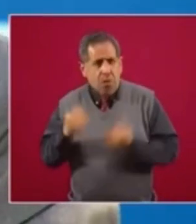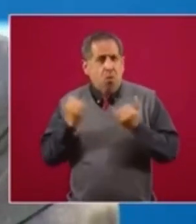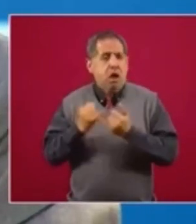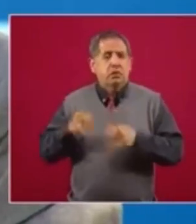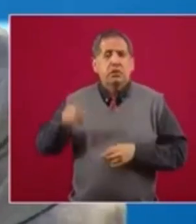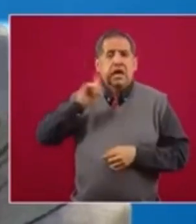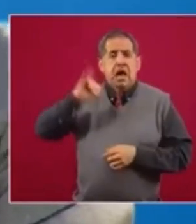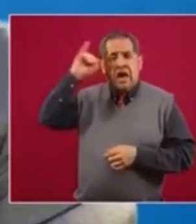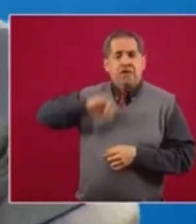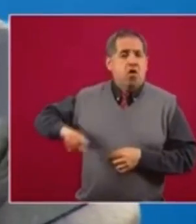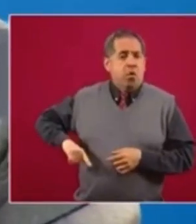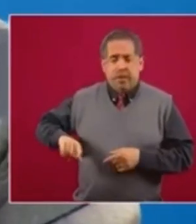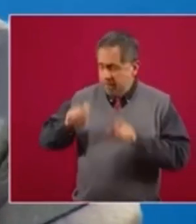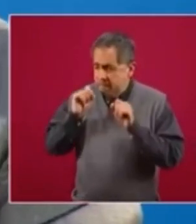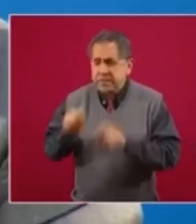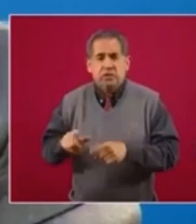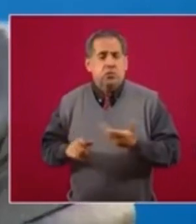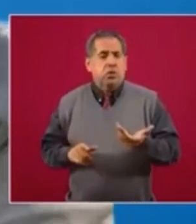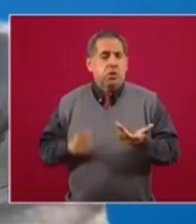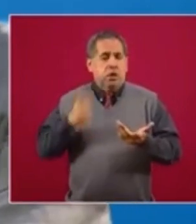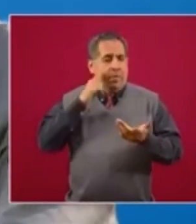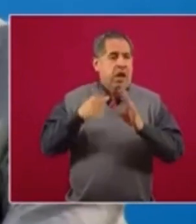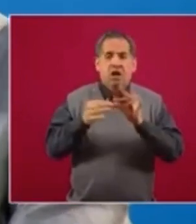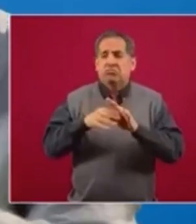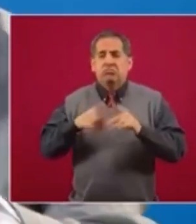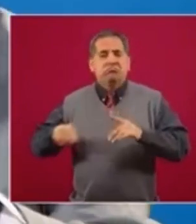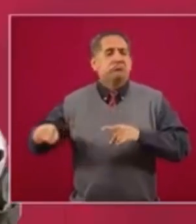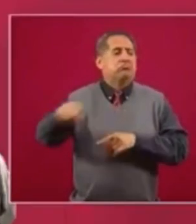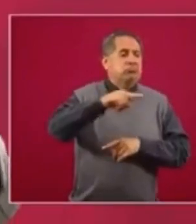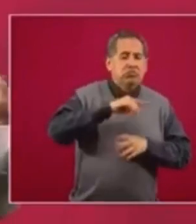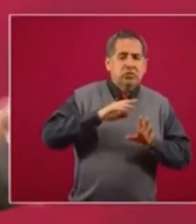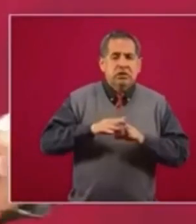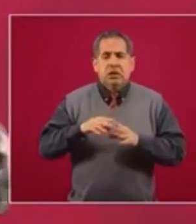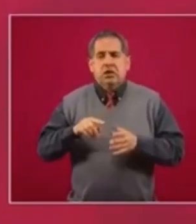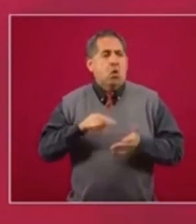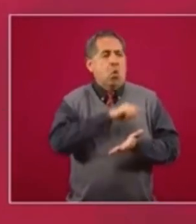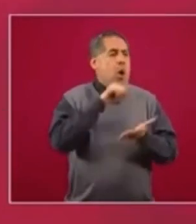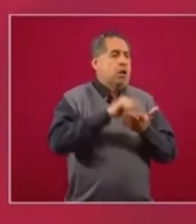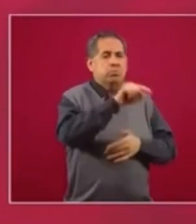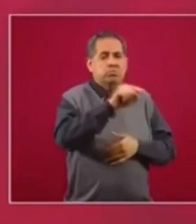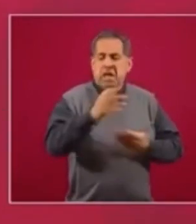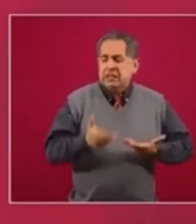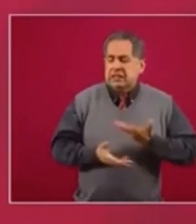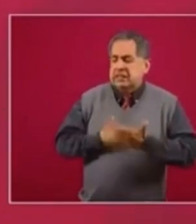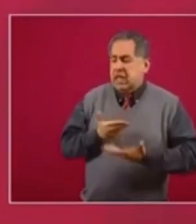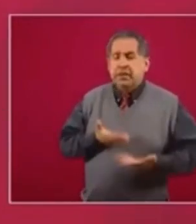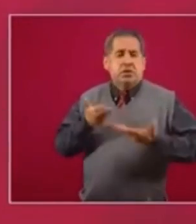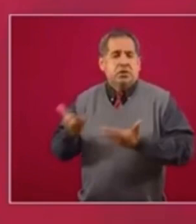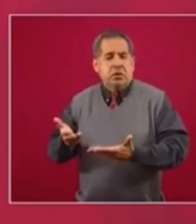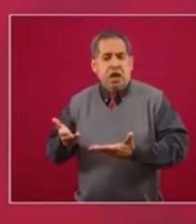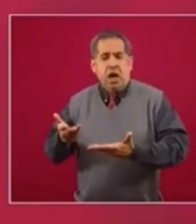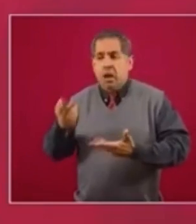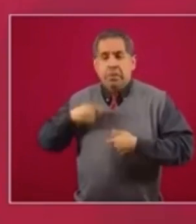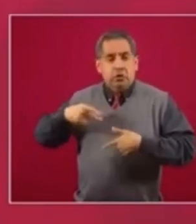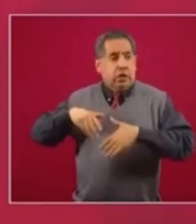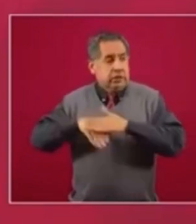jefa de gobierno. Hemos trabajado para que los centros pilares tengan ahí servicio para las personas que están en